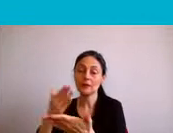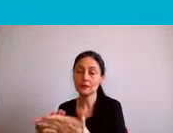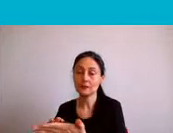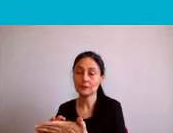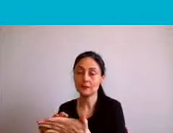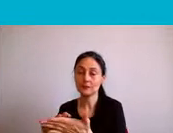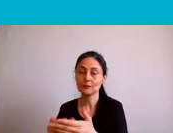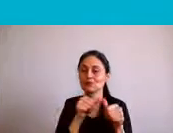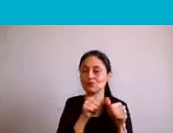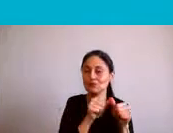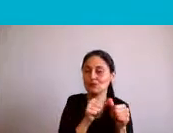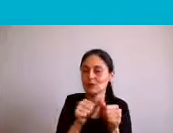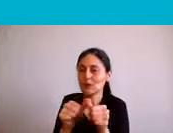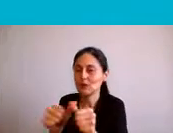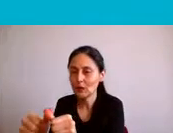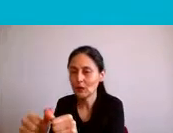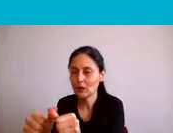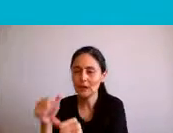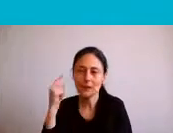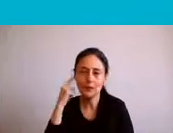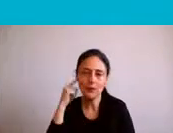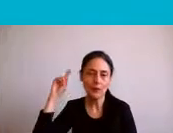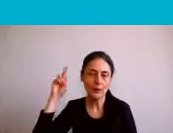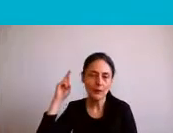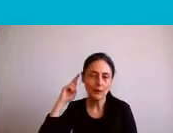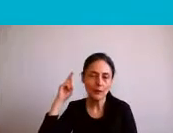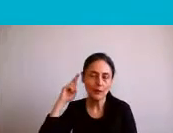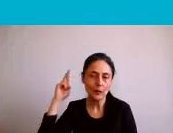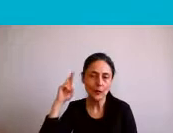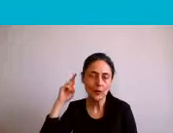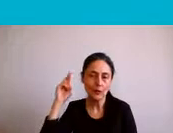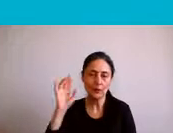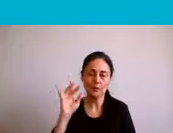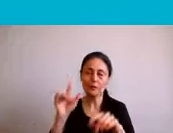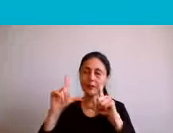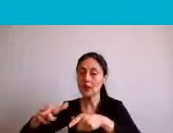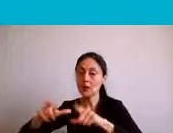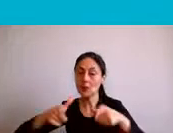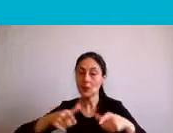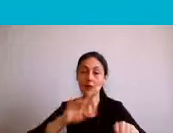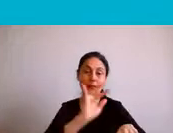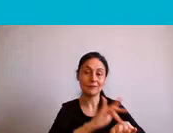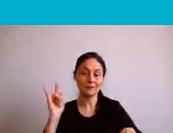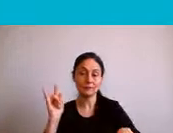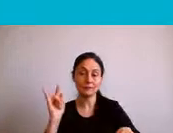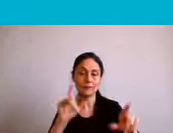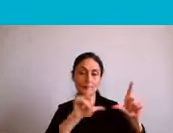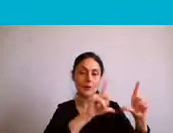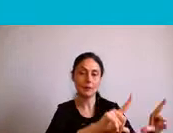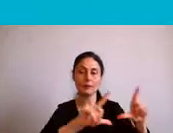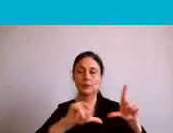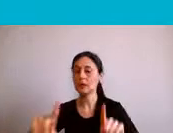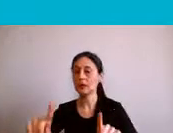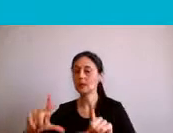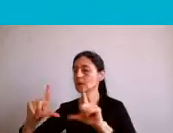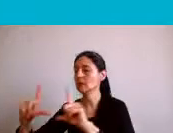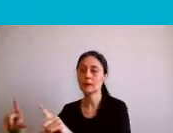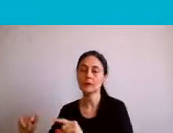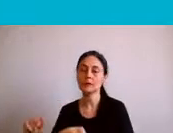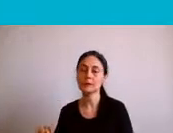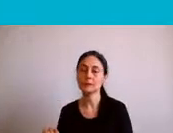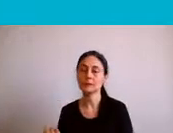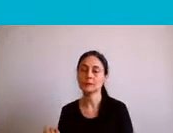crónica, entonces, a estos ruidos de las unidades, de las máquinas que están contenidas ahí, de estar en